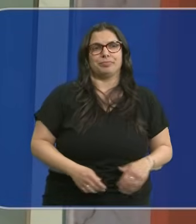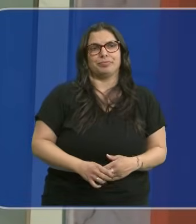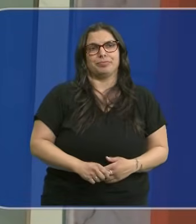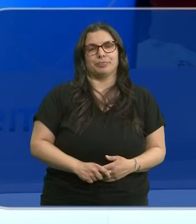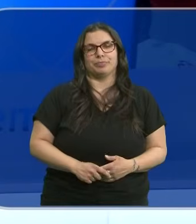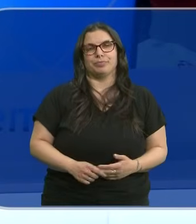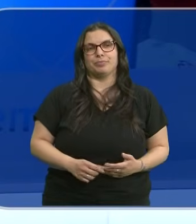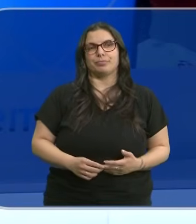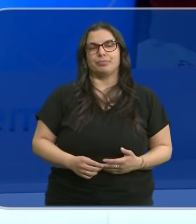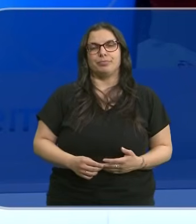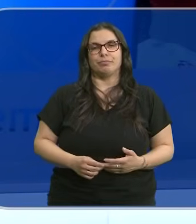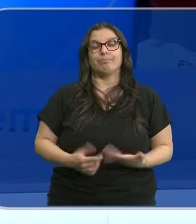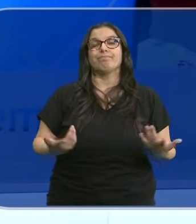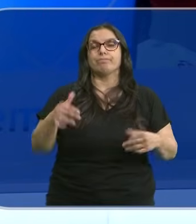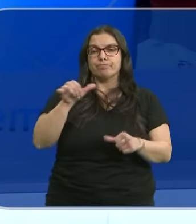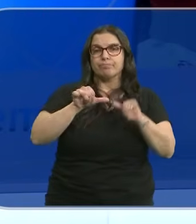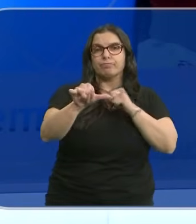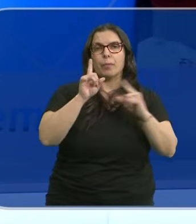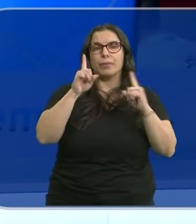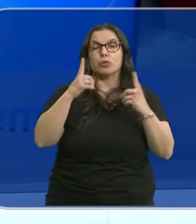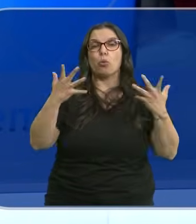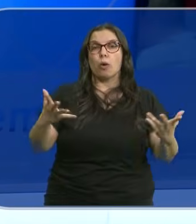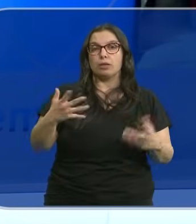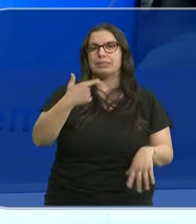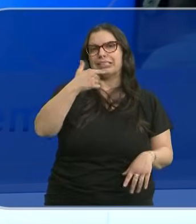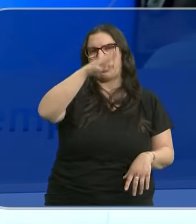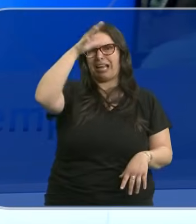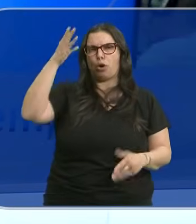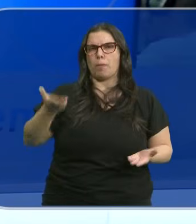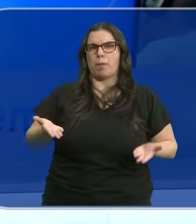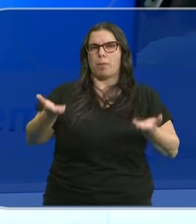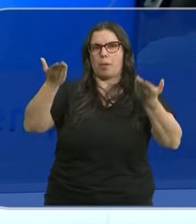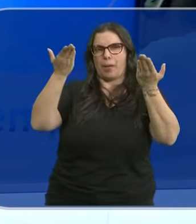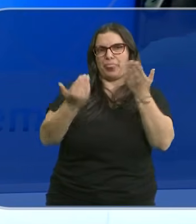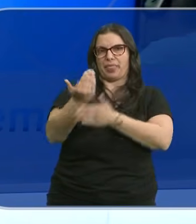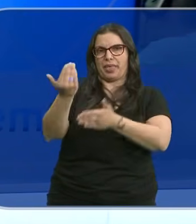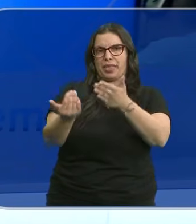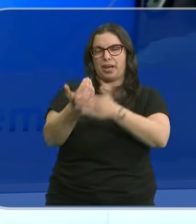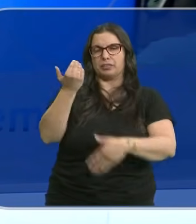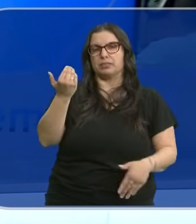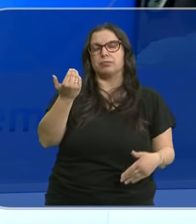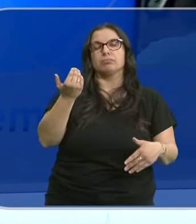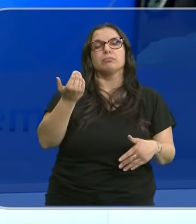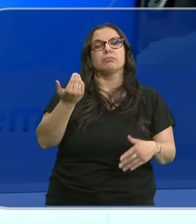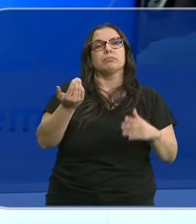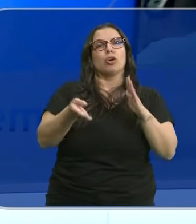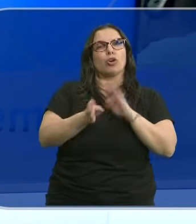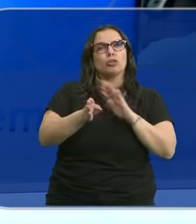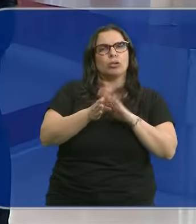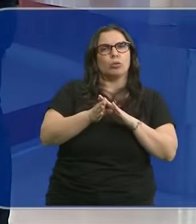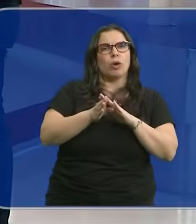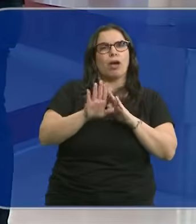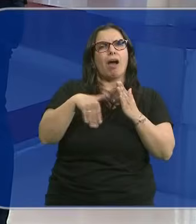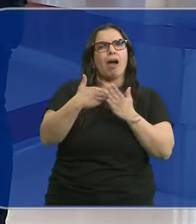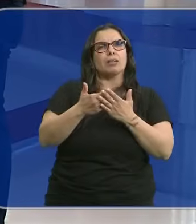ventas. ¿Y qué va a pasar? Las previsiones apuntan a que el calor irá a más en los próximos días, pero ¿hasta cuándo tendremos estos episodios